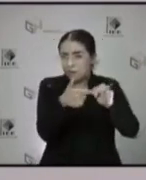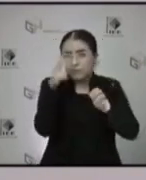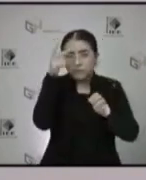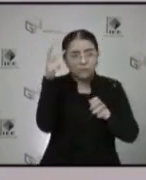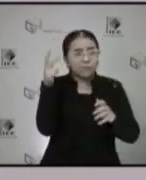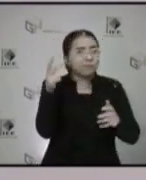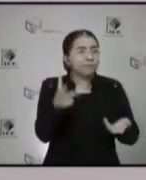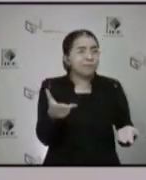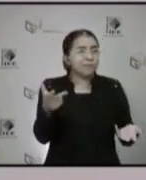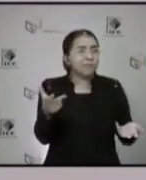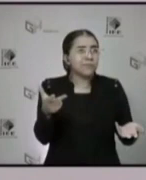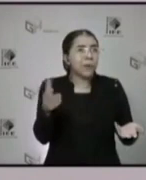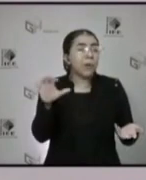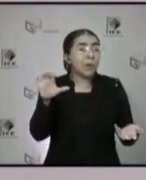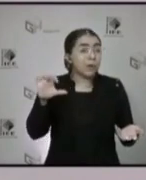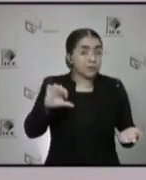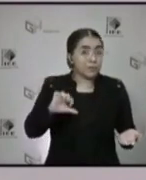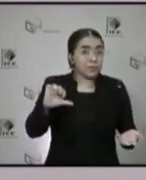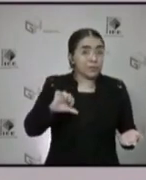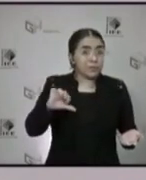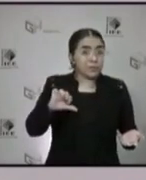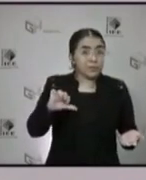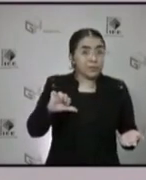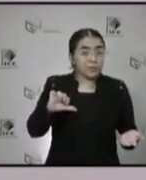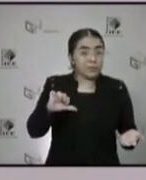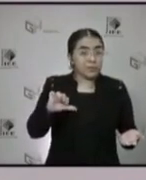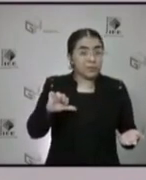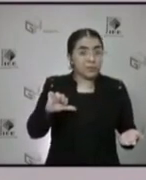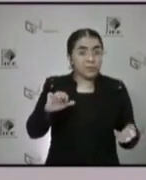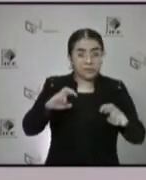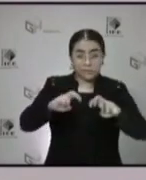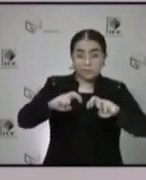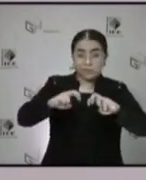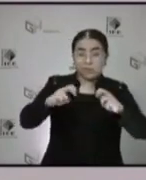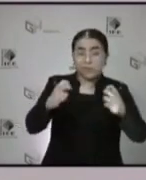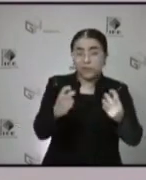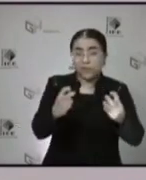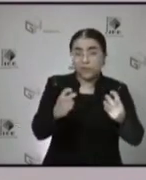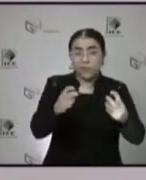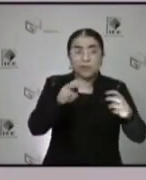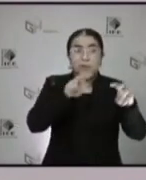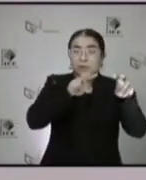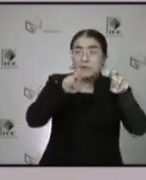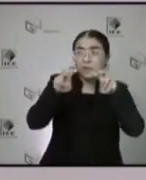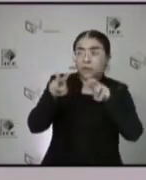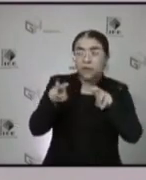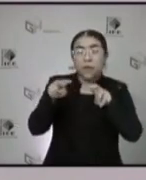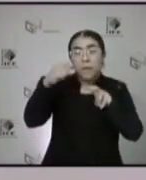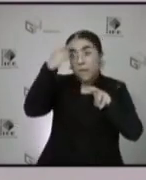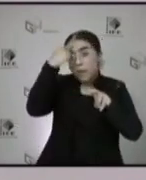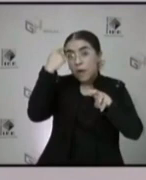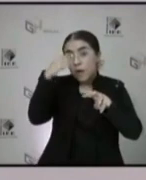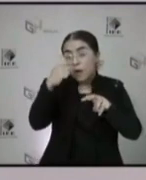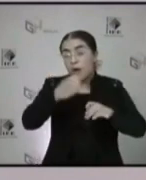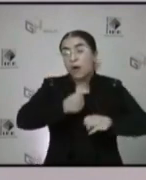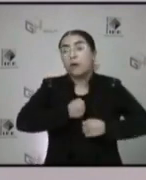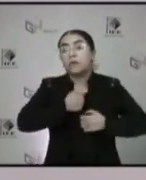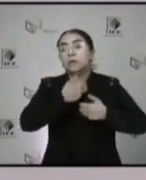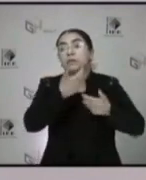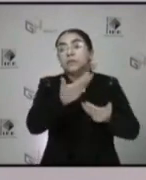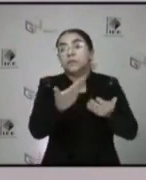Estado. Hoy este recinto está precisamente para eso, en